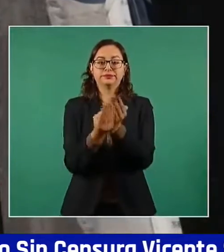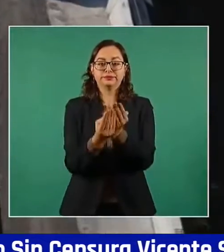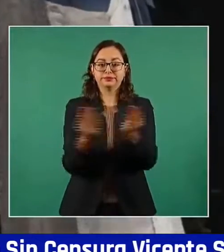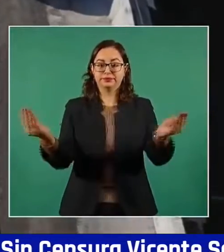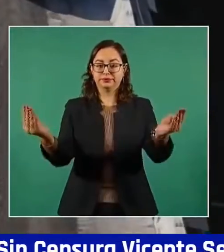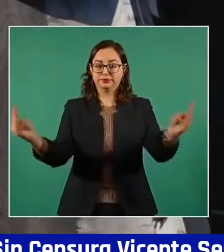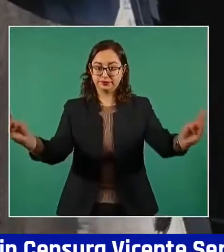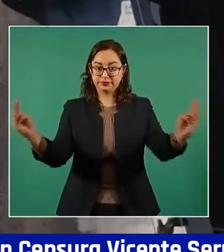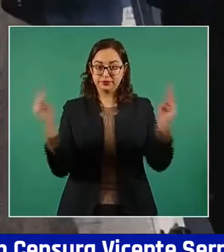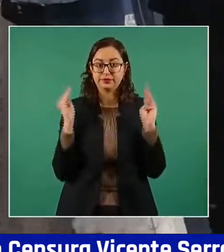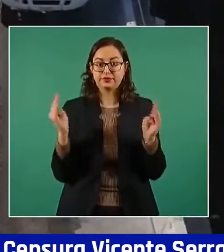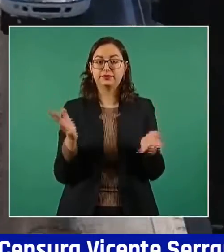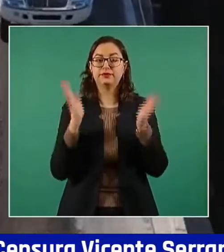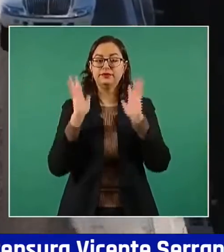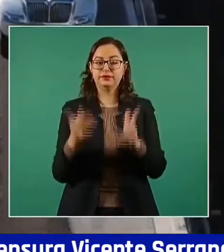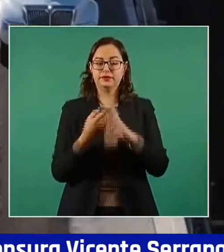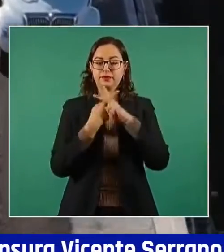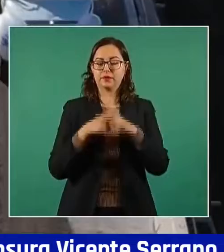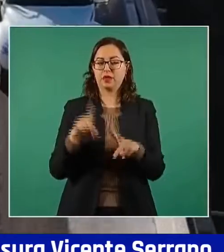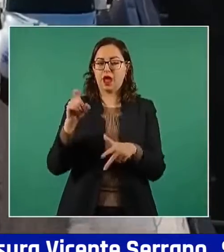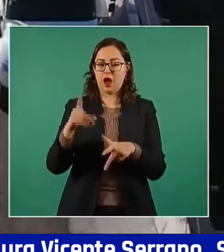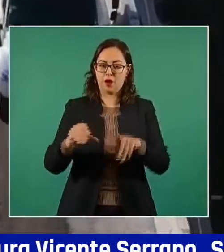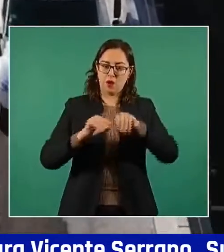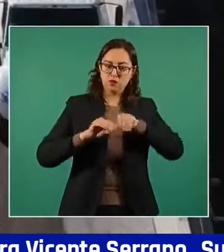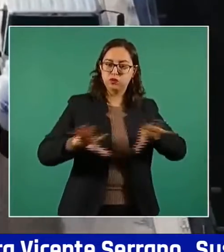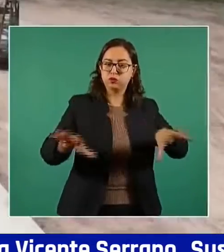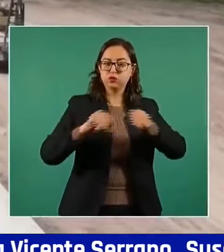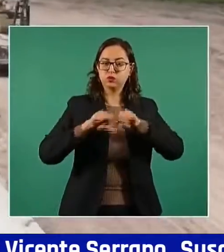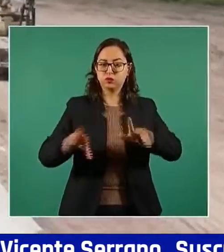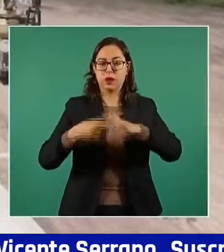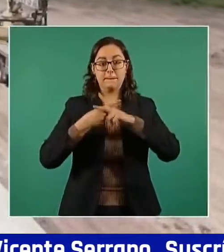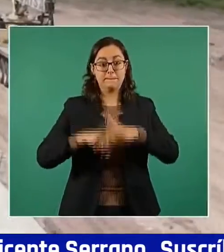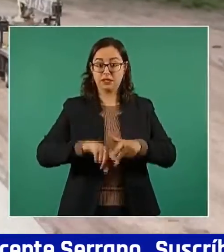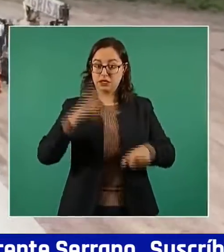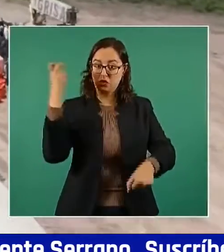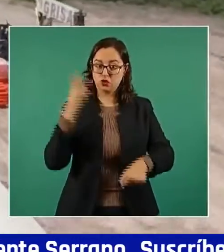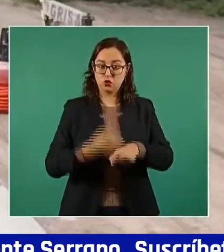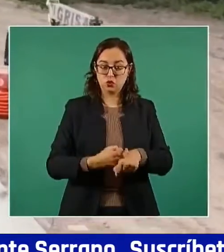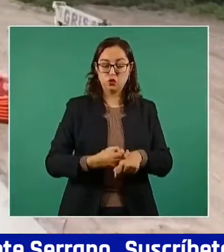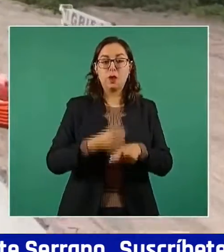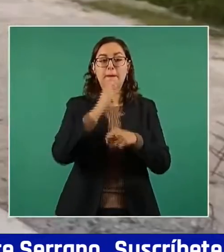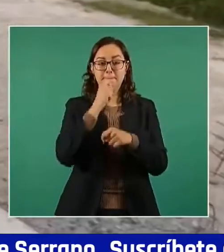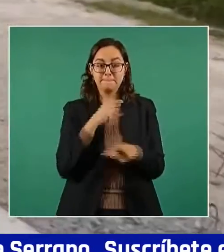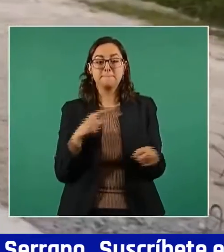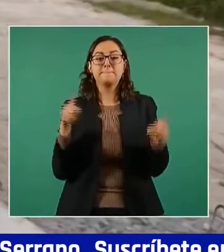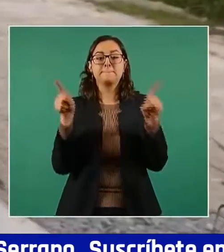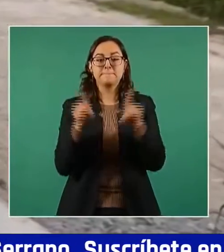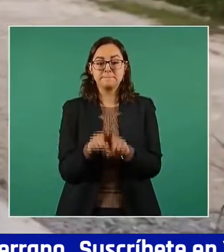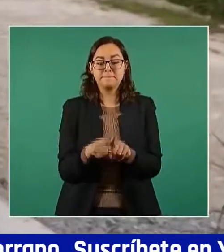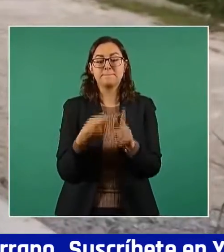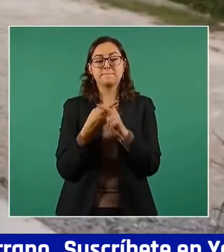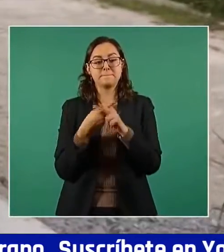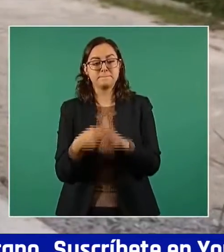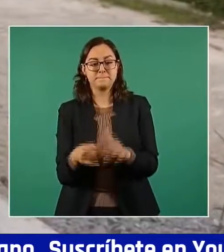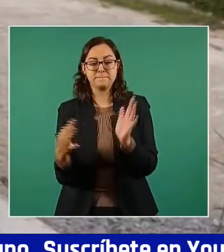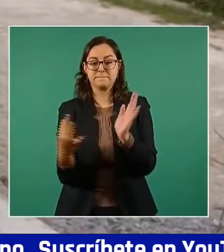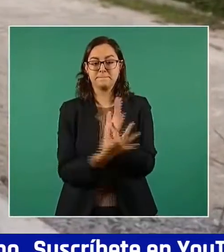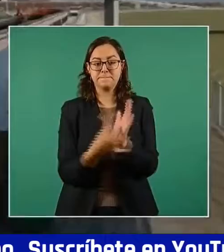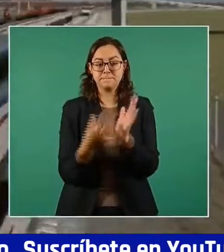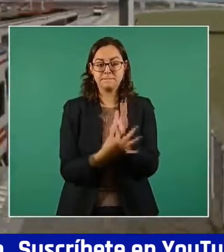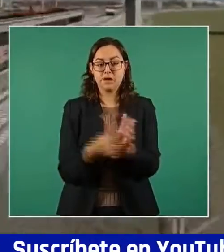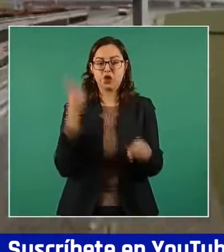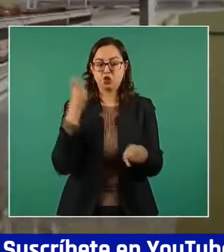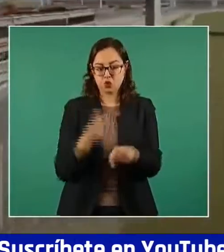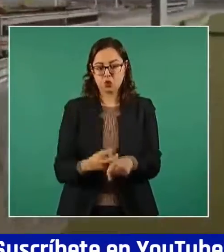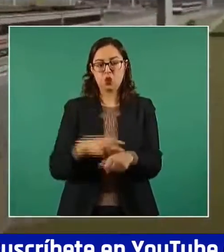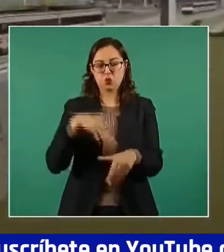la aplicación de riego de impregnación en vialidad para recibir asfalto y el habilitado de pines y línea de acero para colocación de concreto hidráulico.